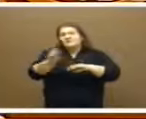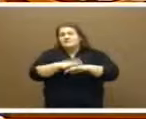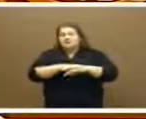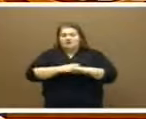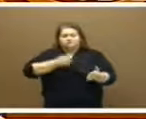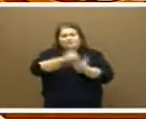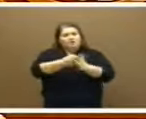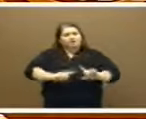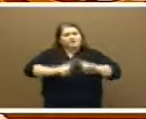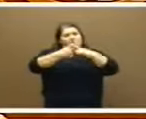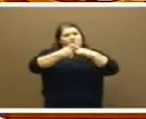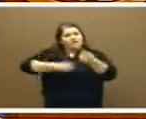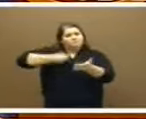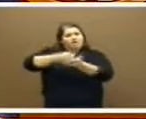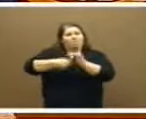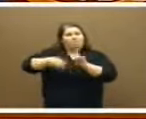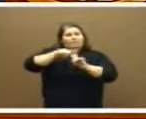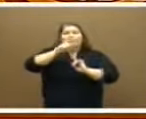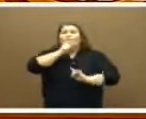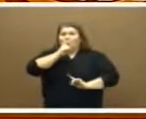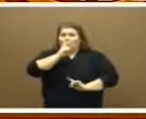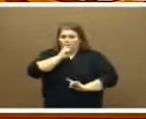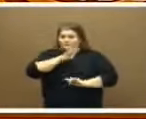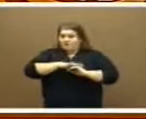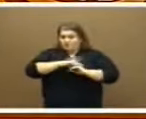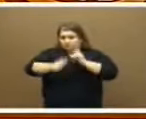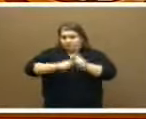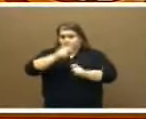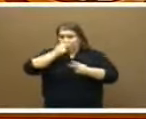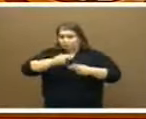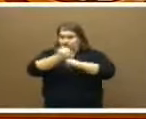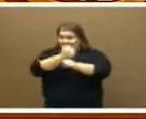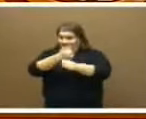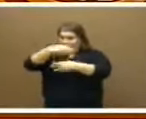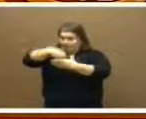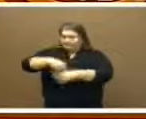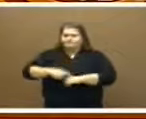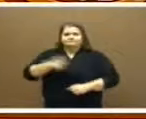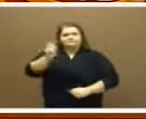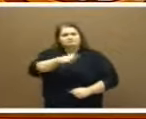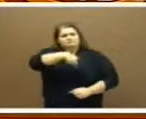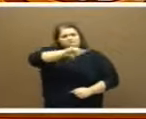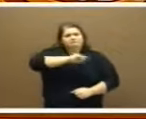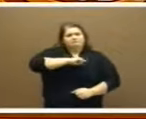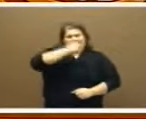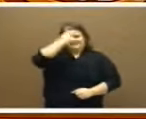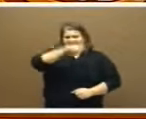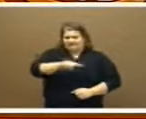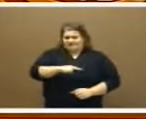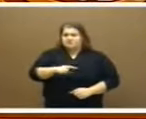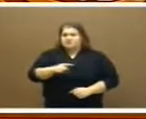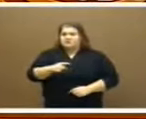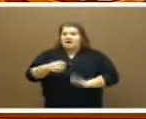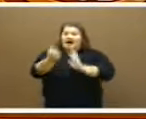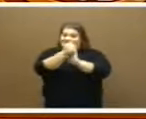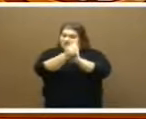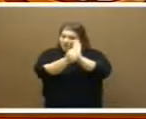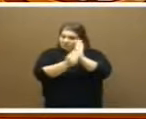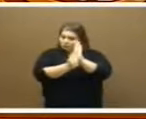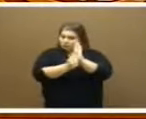la paga extraordinaria, de devolverla a los empleados públicos. Y también, como conocen sus señorías, en ese articulado, esa